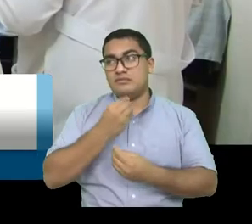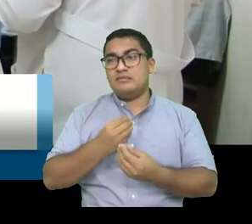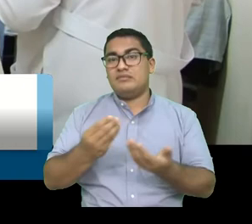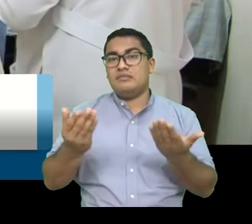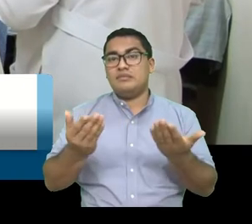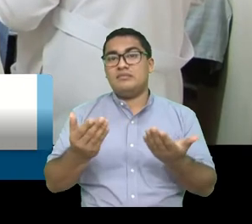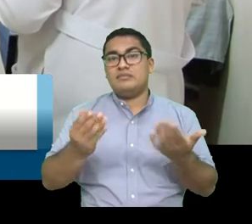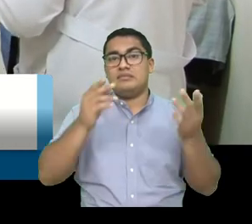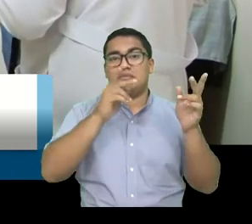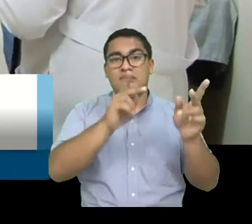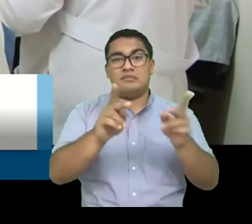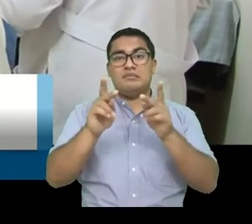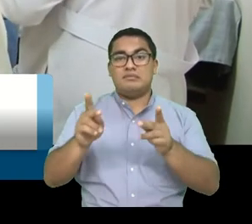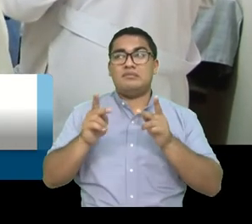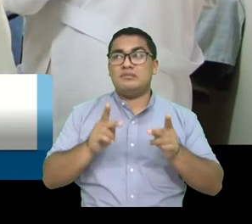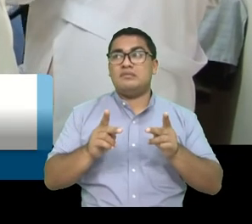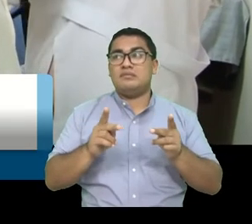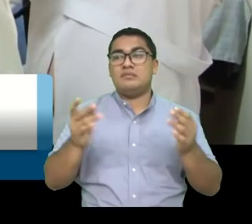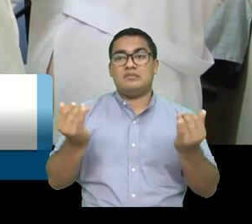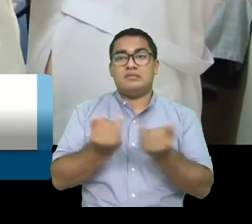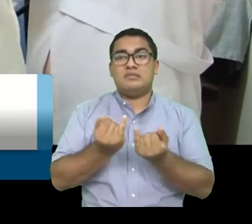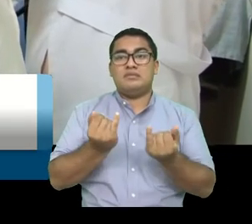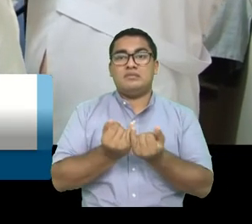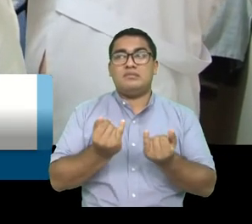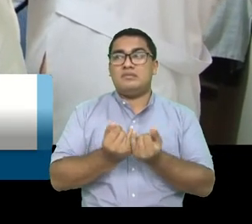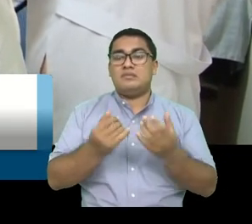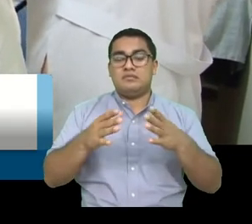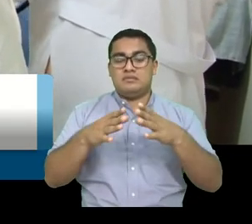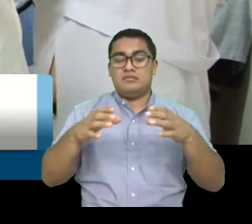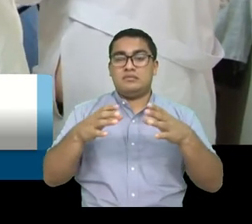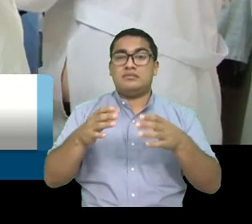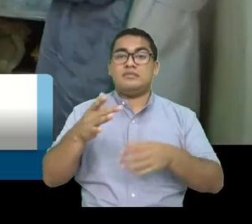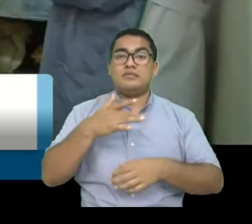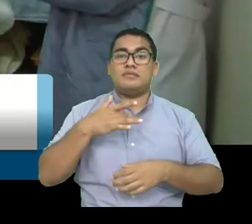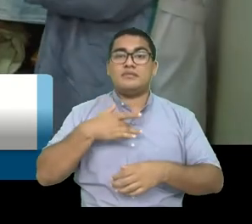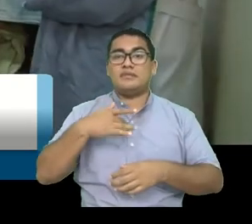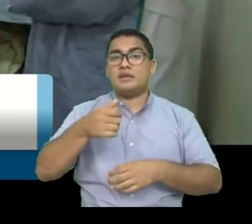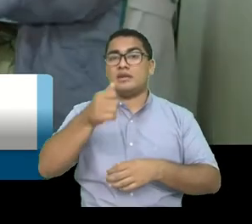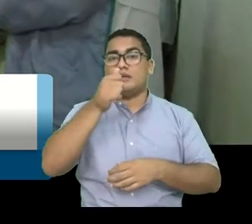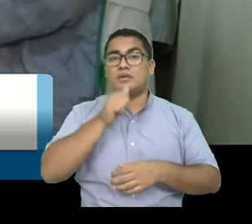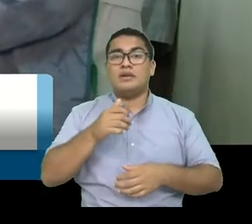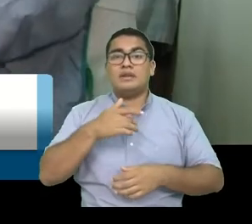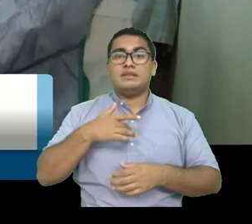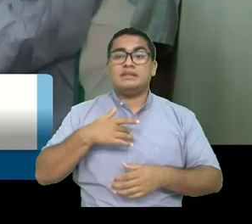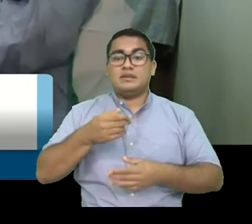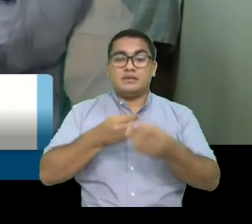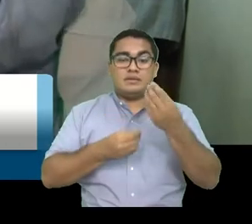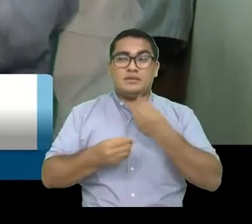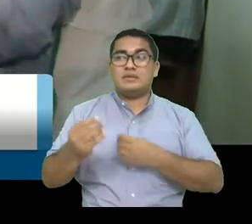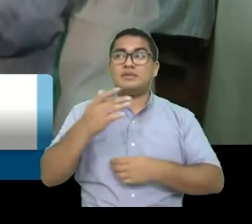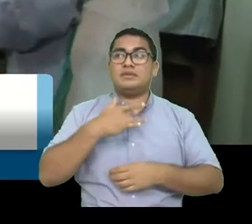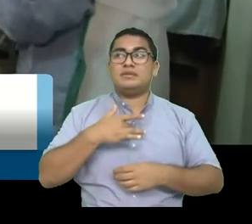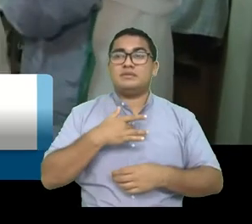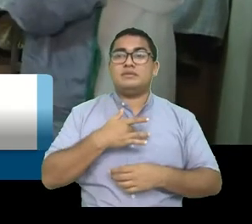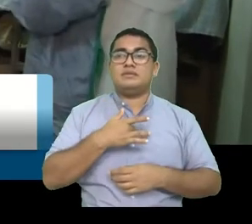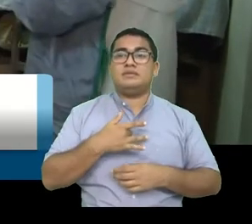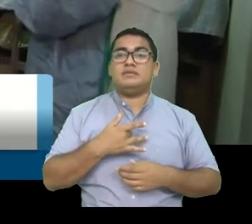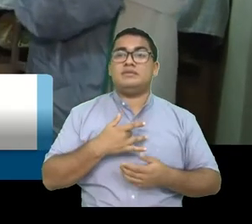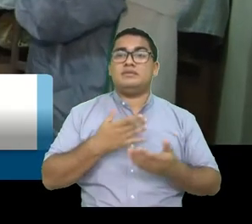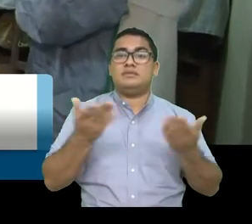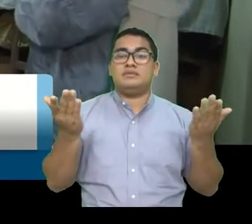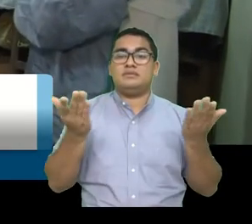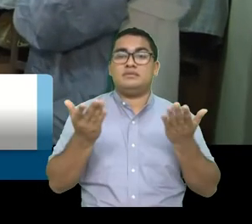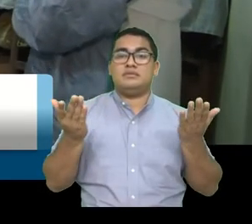Acordate que nosotros somos como una célula, necesita hidratación, necesita la alimentación y el cuerpo te lo pide. Por eso es